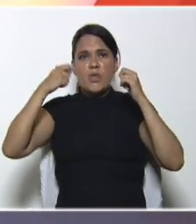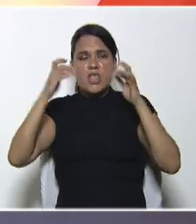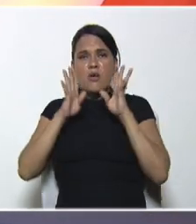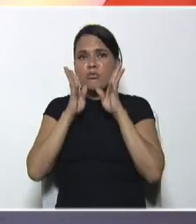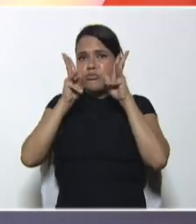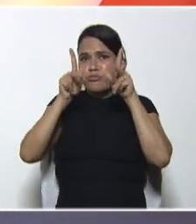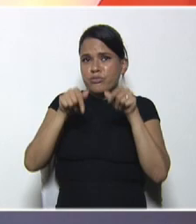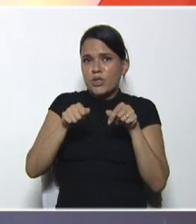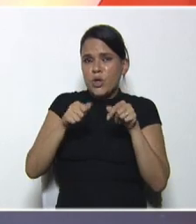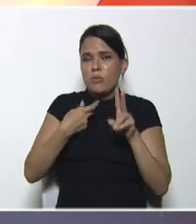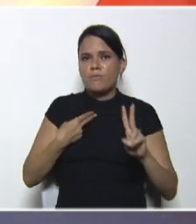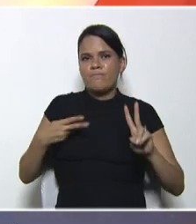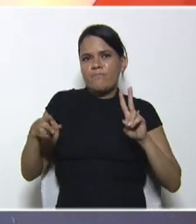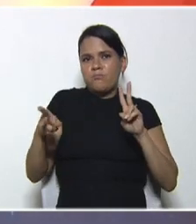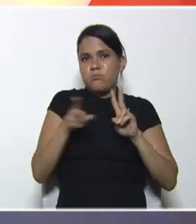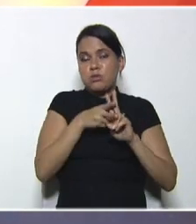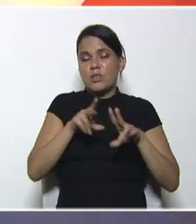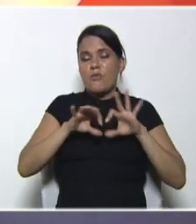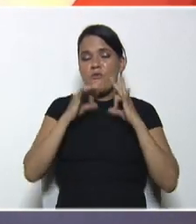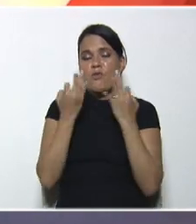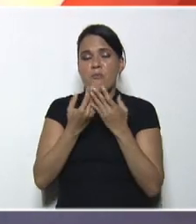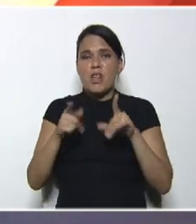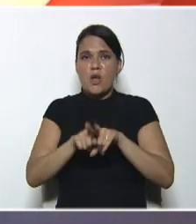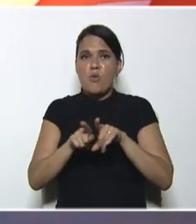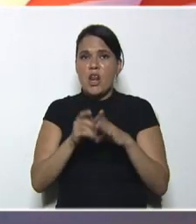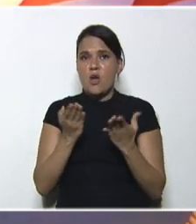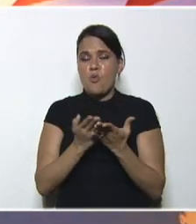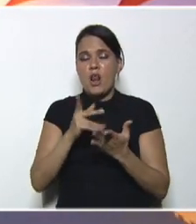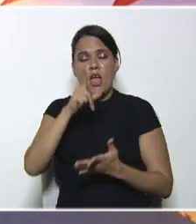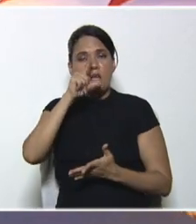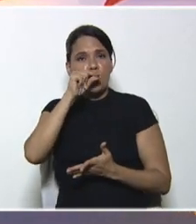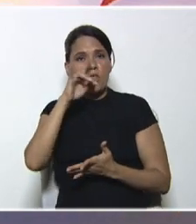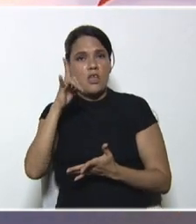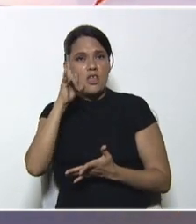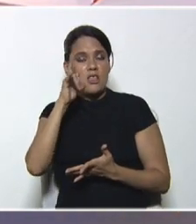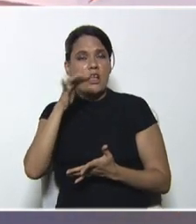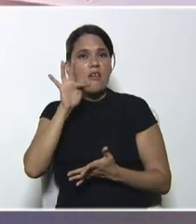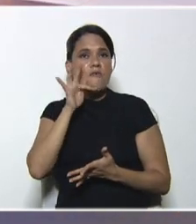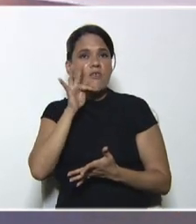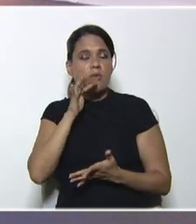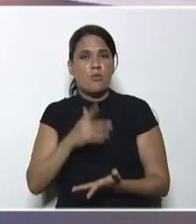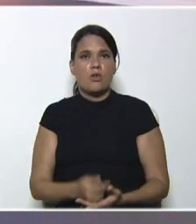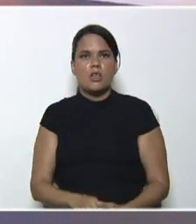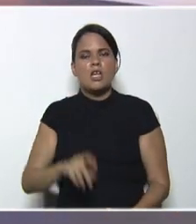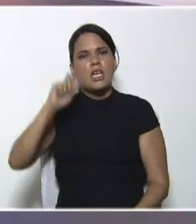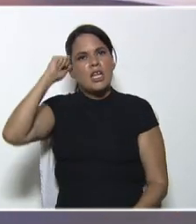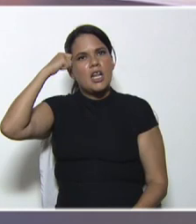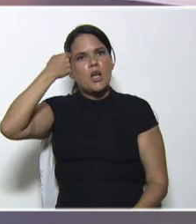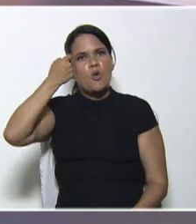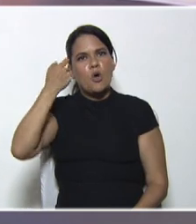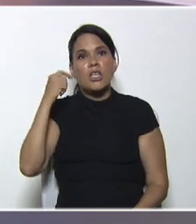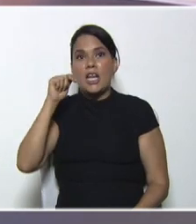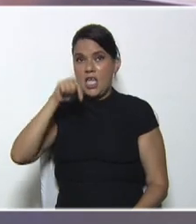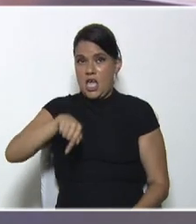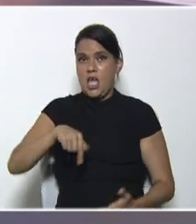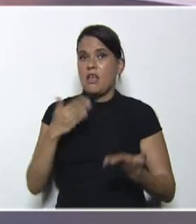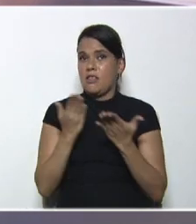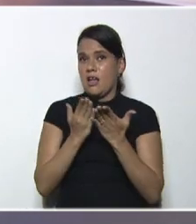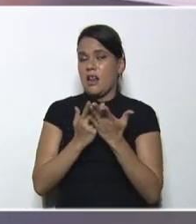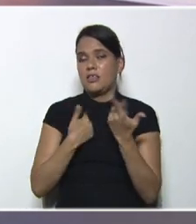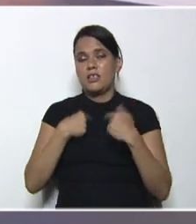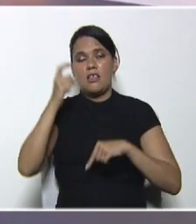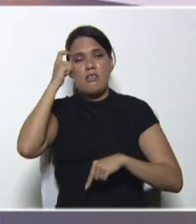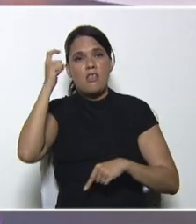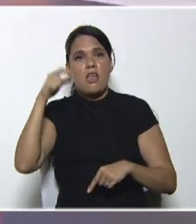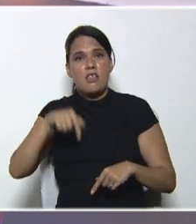comentarios con la etiqueta Cada Familia Una Escuela en Twitter, Instagram y Facebook, y recordar que esta clase del día de